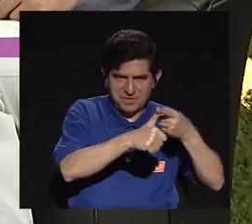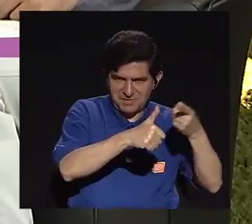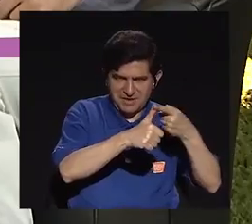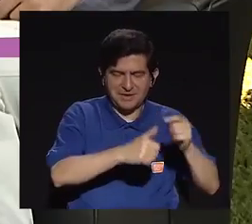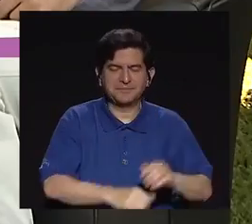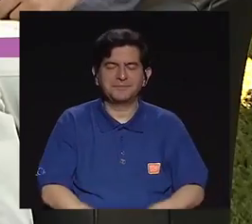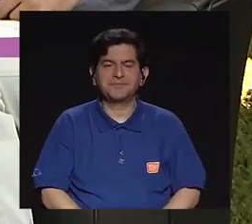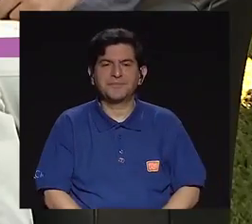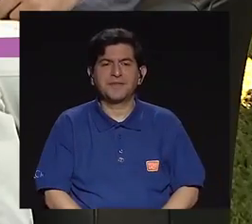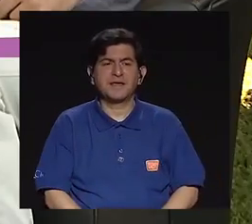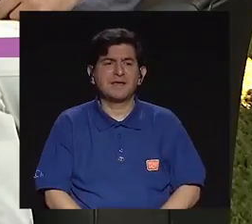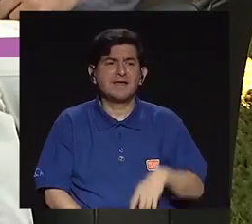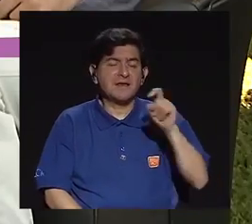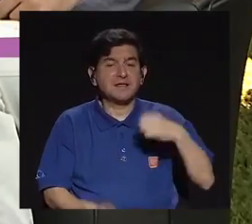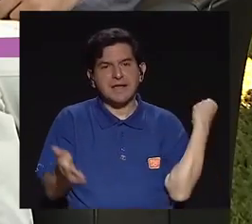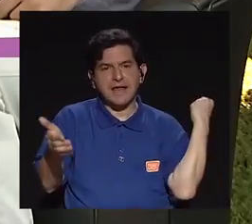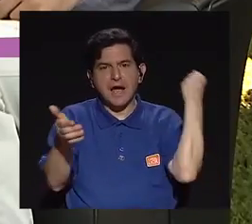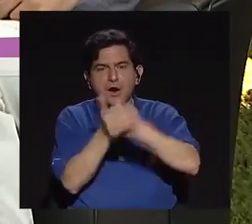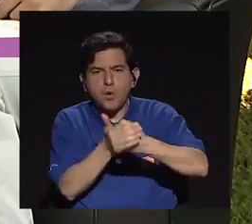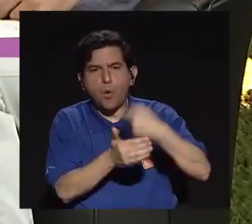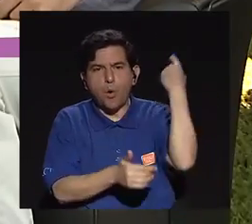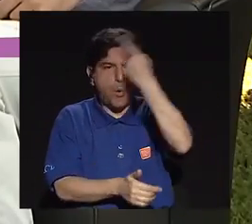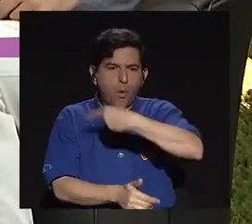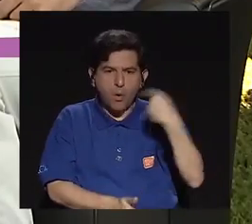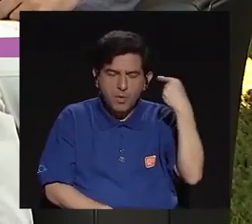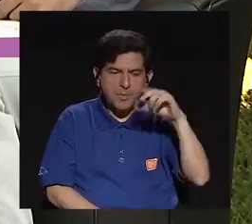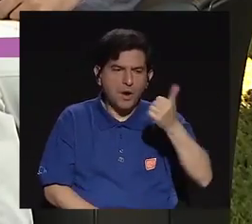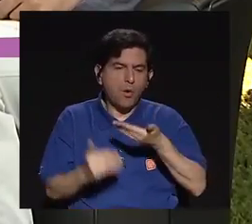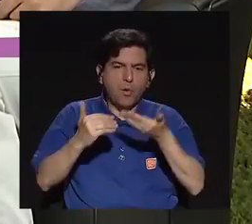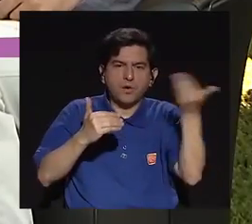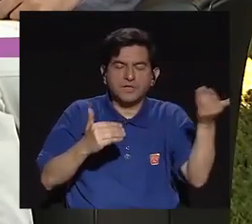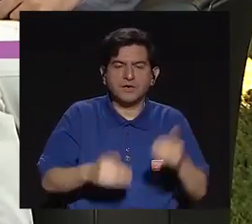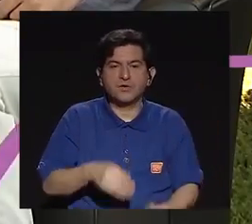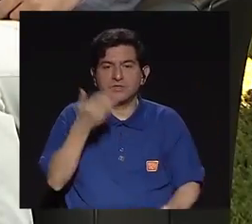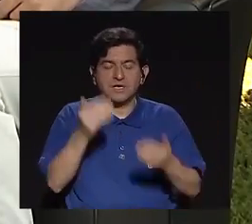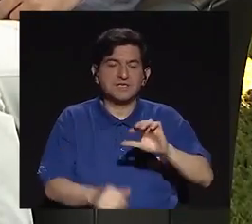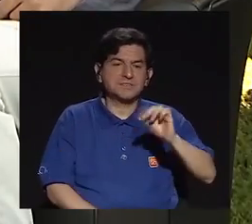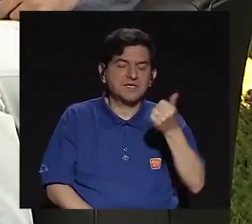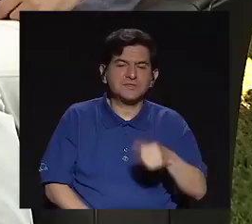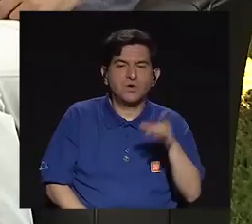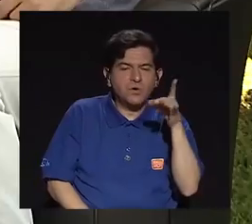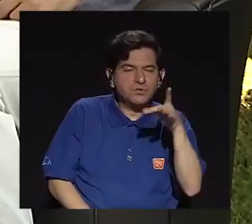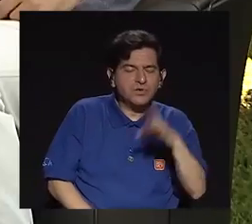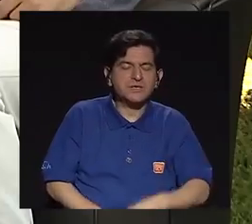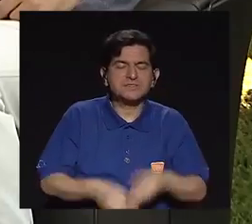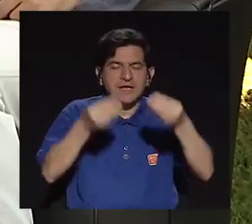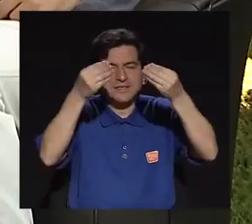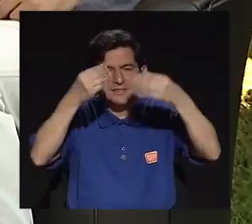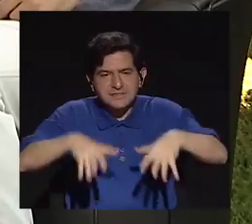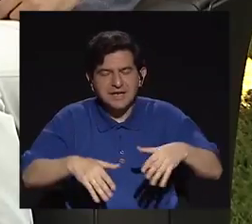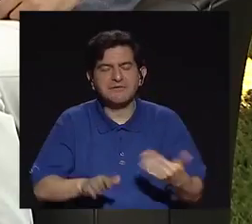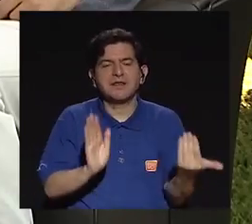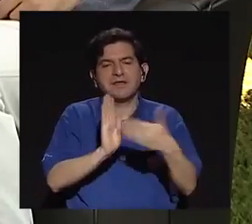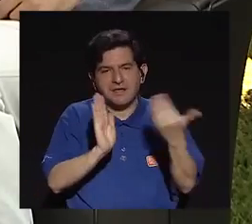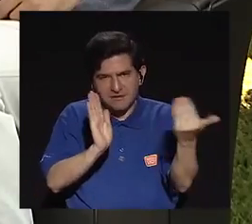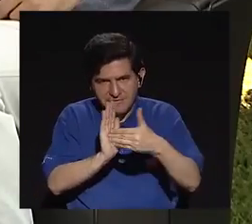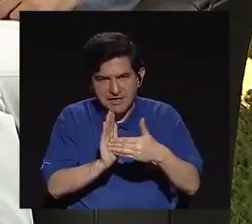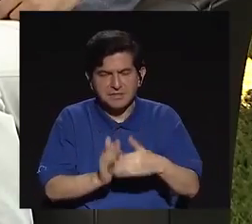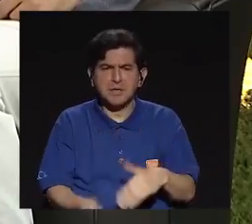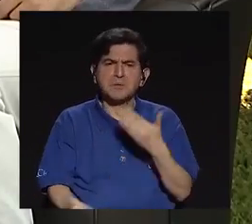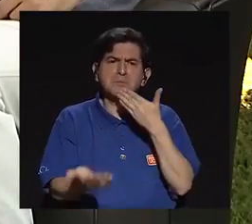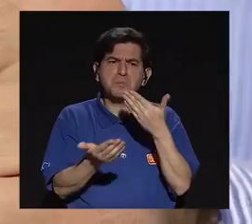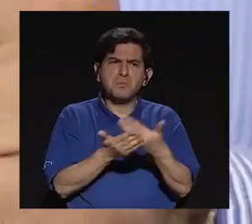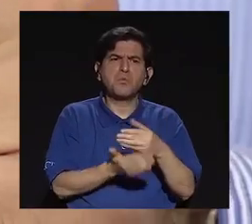golpe en la cabeza o alguna otra cosa que haga que otra piedrita se suelte y se vuelva a meter en los carritos. Entonces tiene un buen pronóstico. Es la segunda causa, que es la